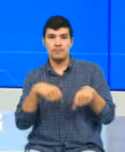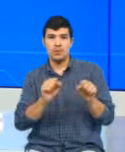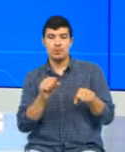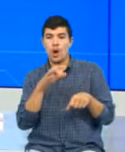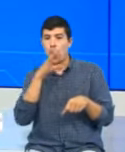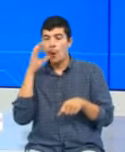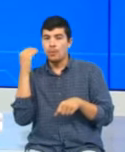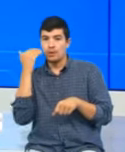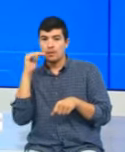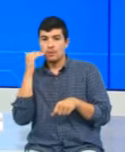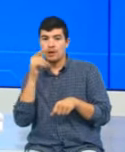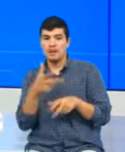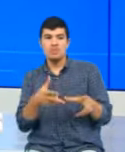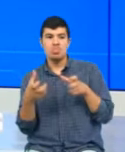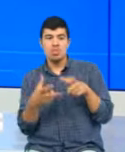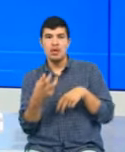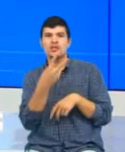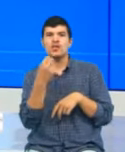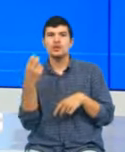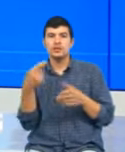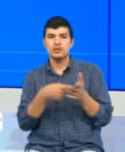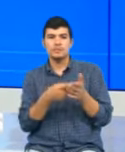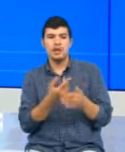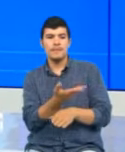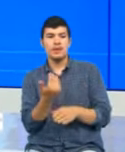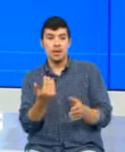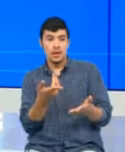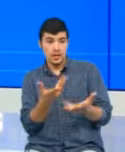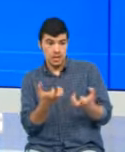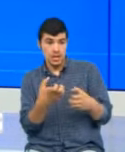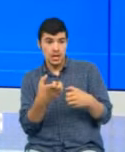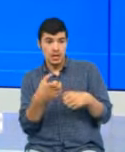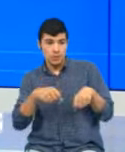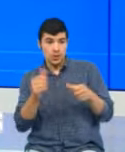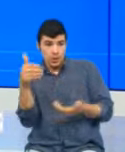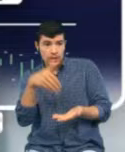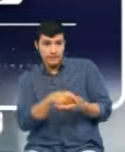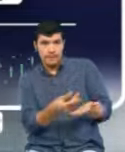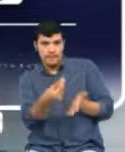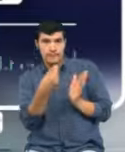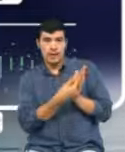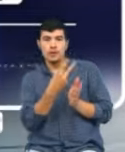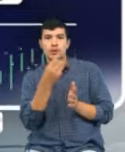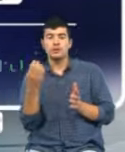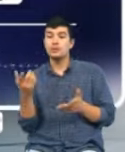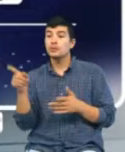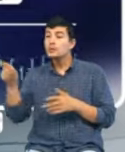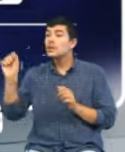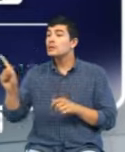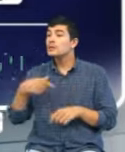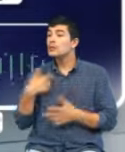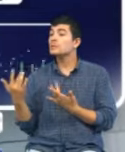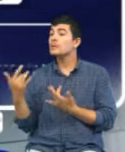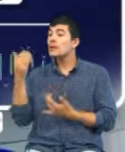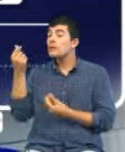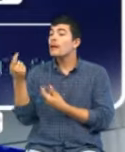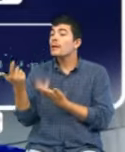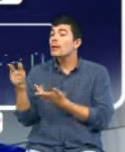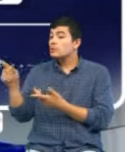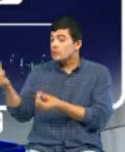hombre y una mujer que cobraban 200000 pesos de recompensa por la motocicleta Bueno mi señora estoy esperando la plata